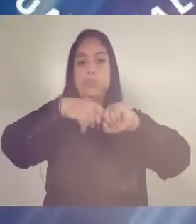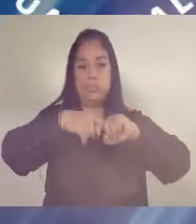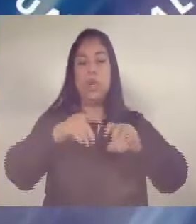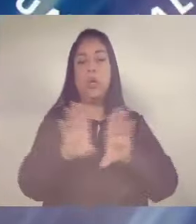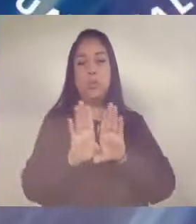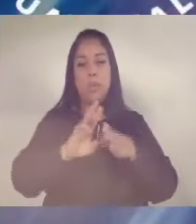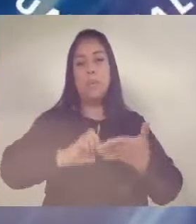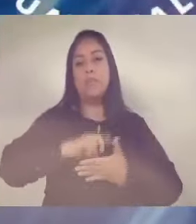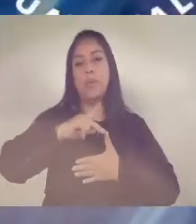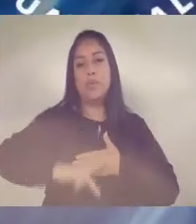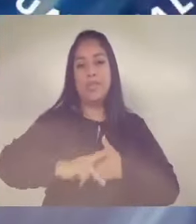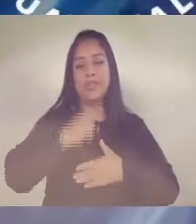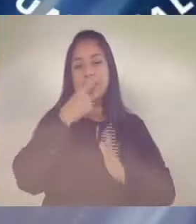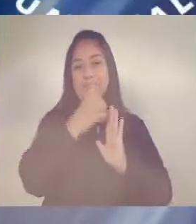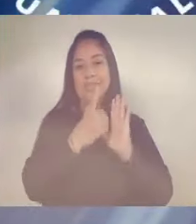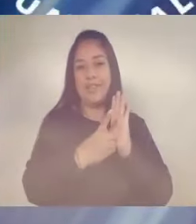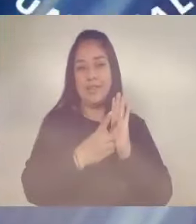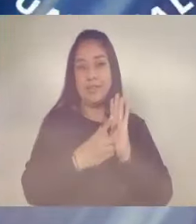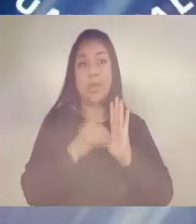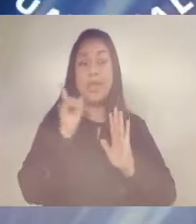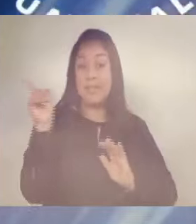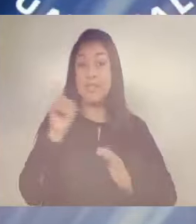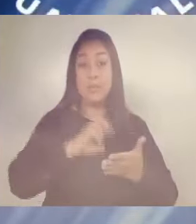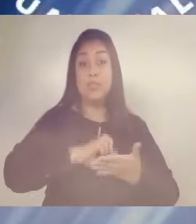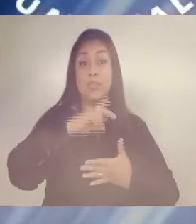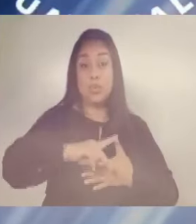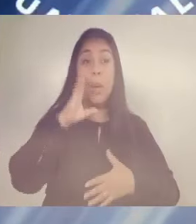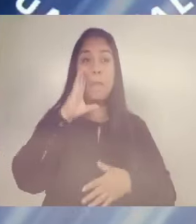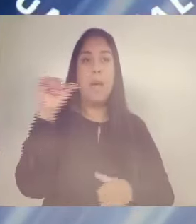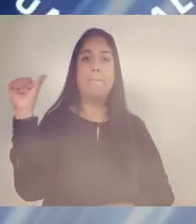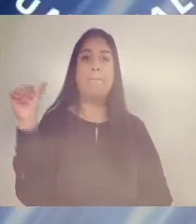de los proyectos de decreto. Estos proyectos que, por estar mal